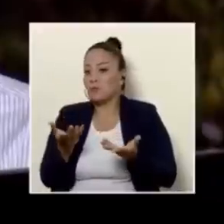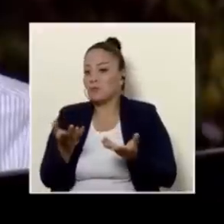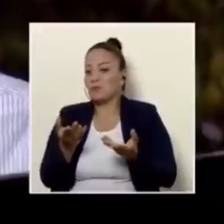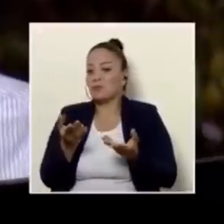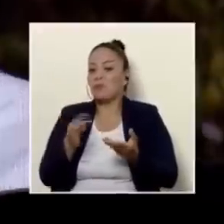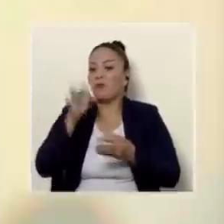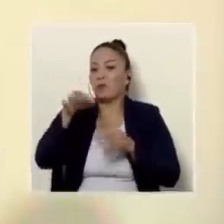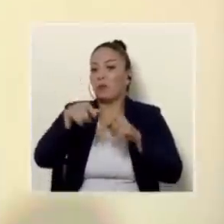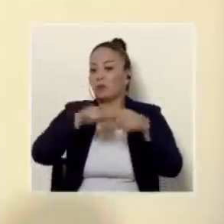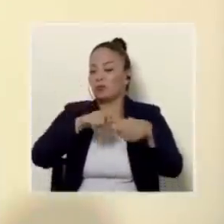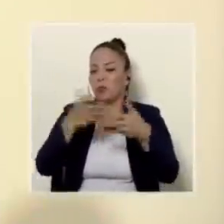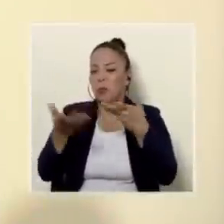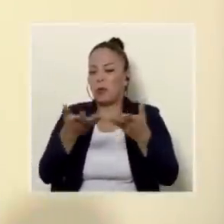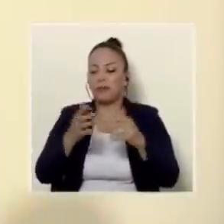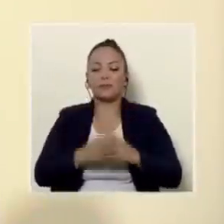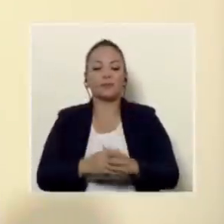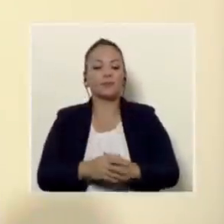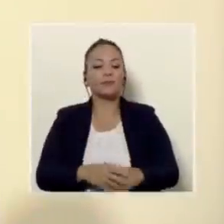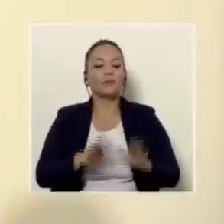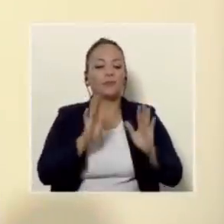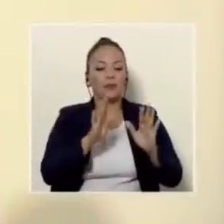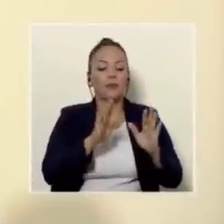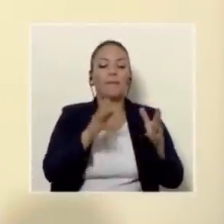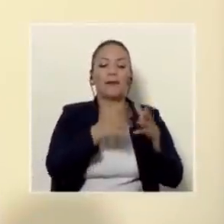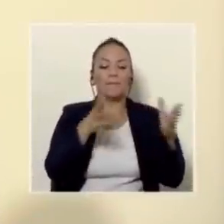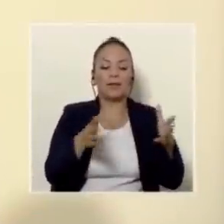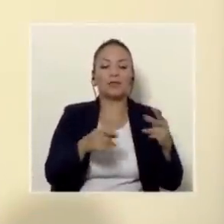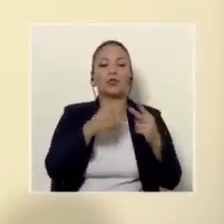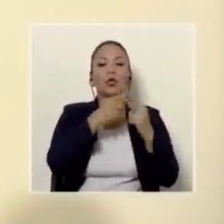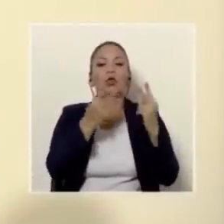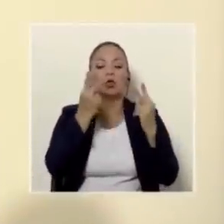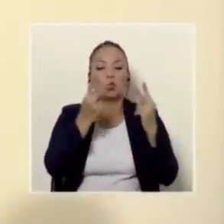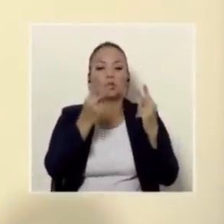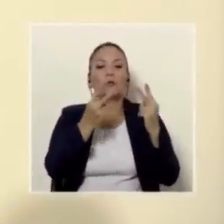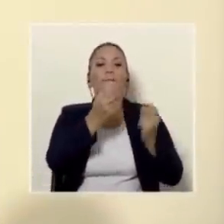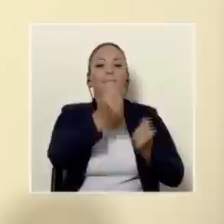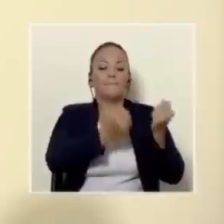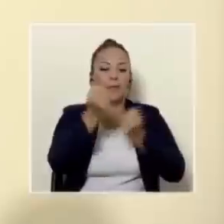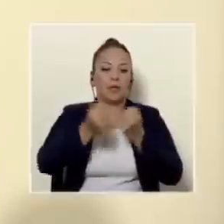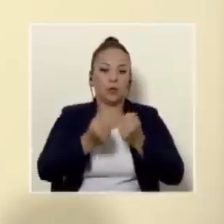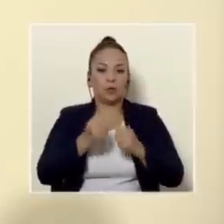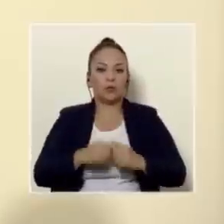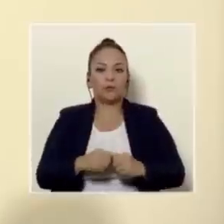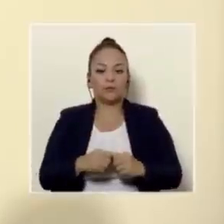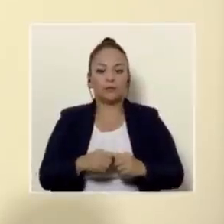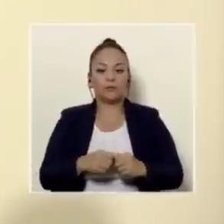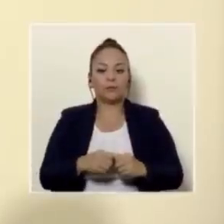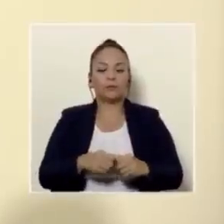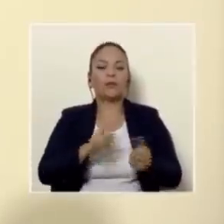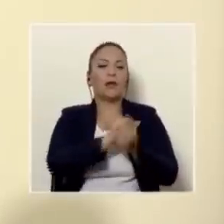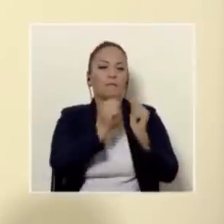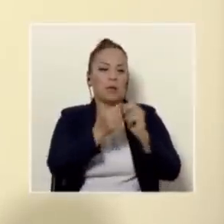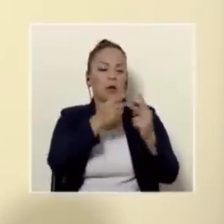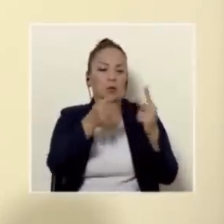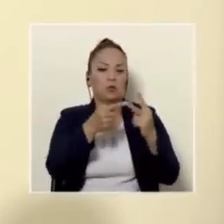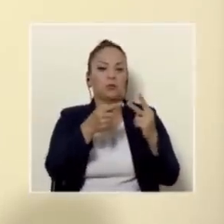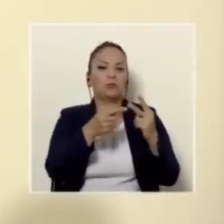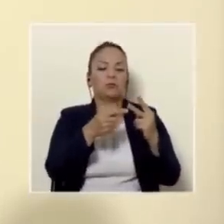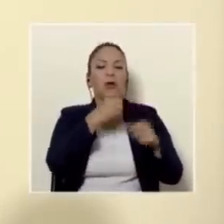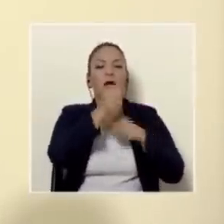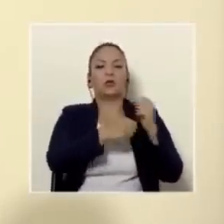momento prescindir de él. Muchas gracias. Bueno, para ampliar, son dos vehículos. En teoría había que cambiarlos. Son